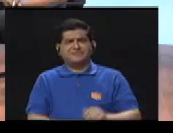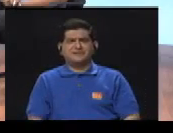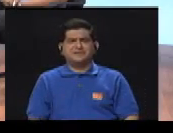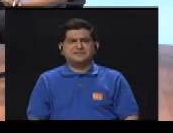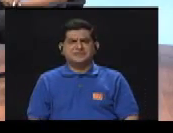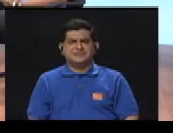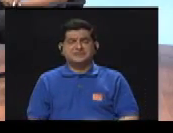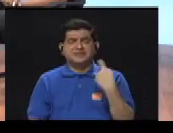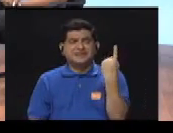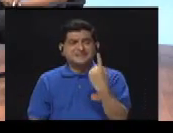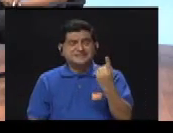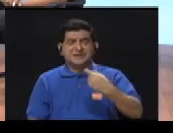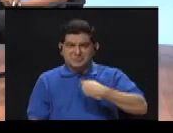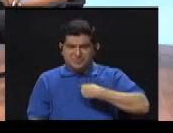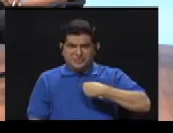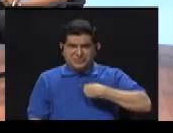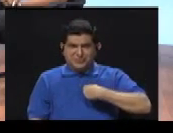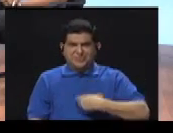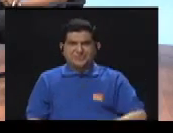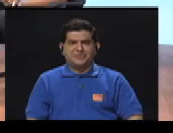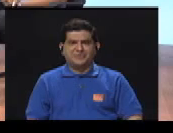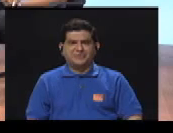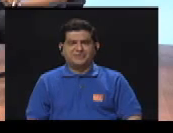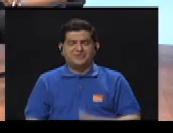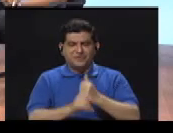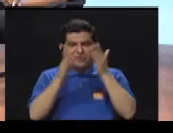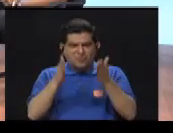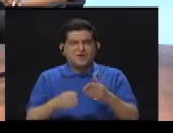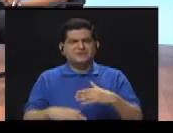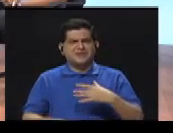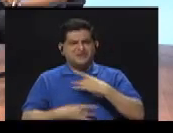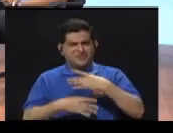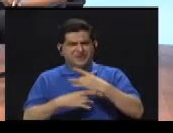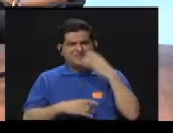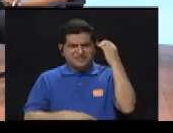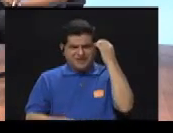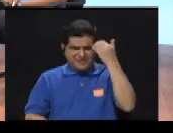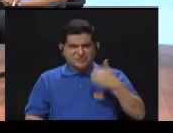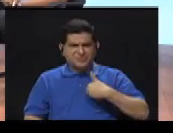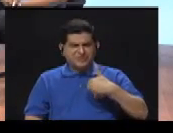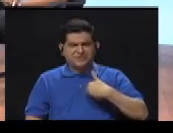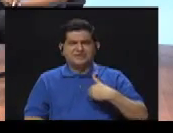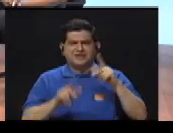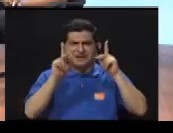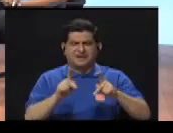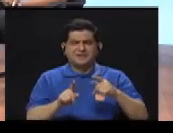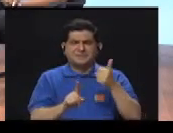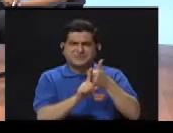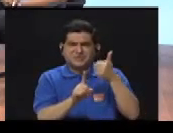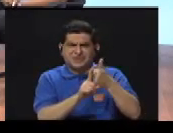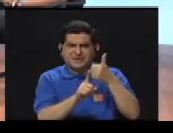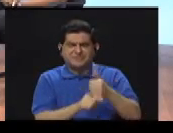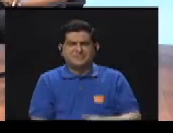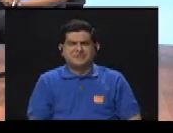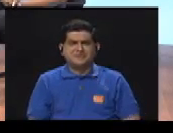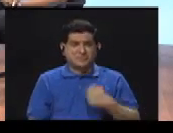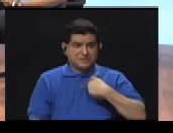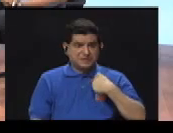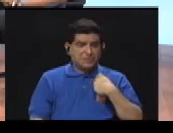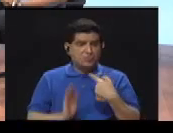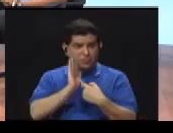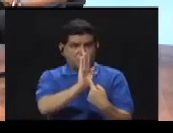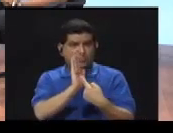para ver qué. Claro. Porque siempre, digamos, uno como realizador le interesa cuál es la opinión que tiene la gente,